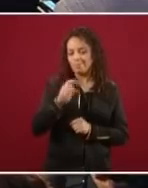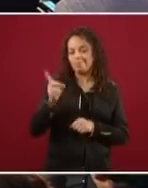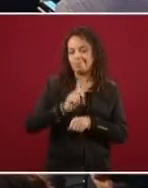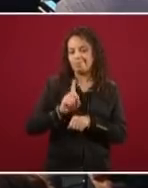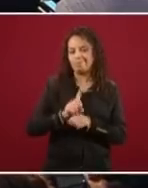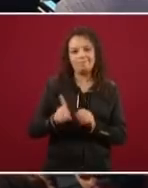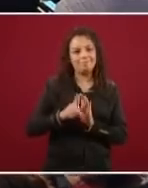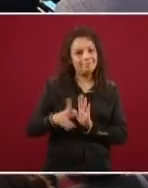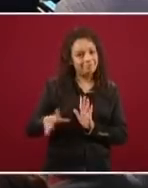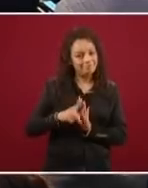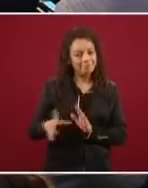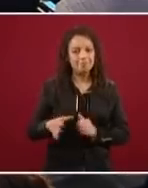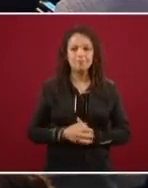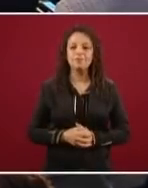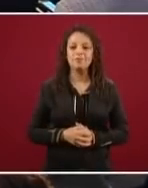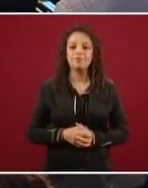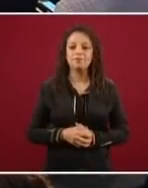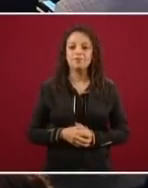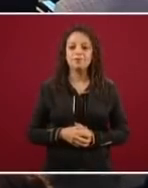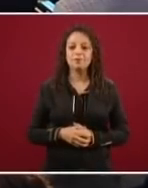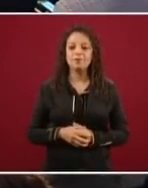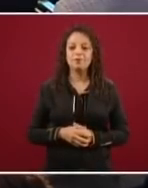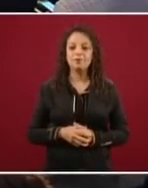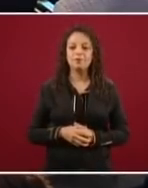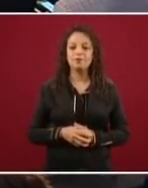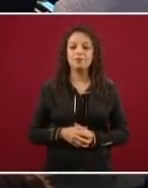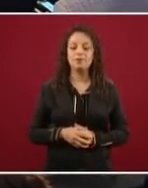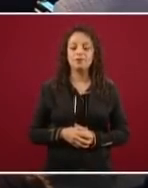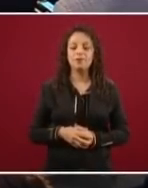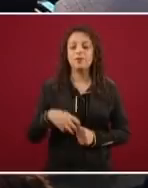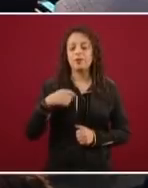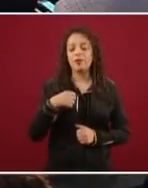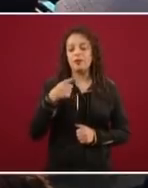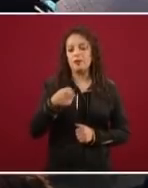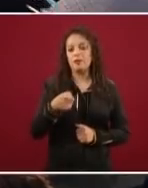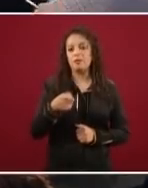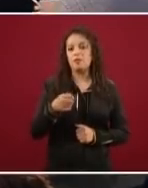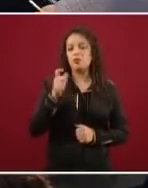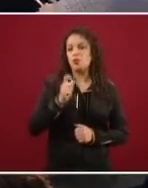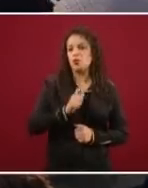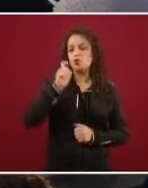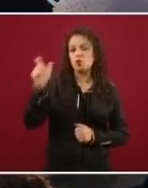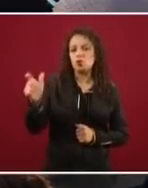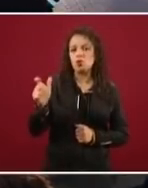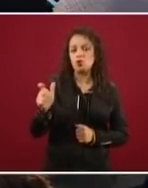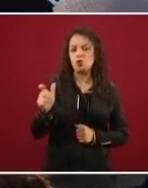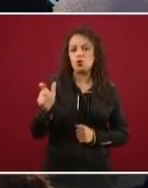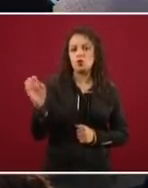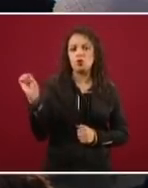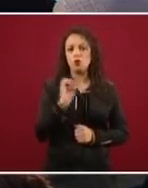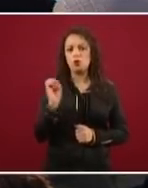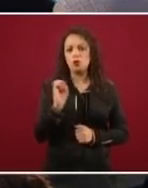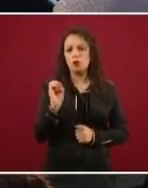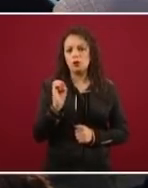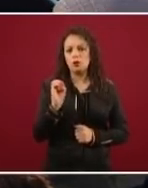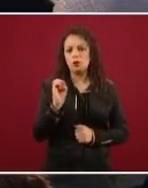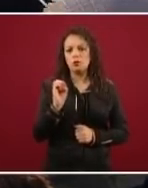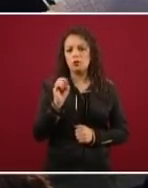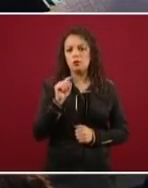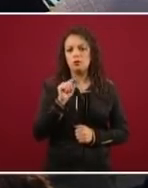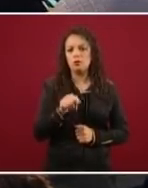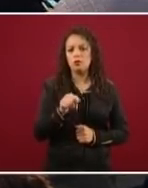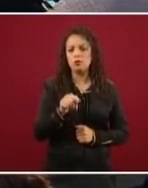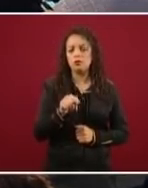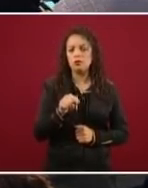remitirme a la información de un periódico sobre el no pago que le están perdonando impuestos a